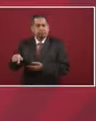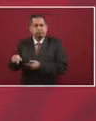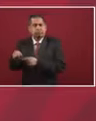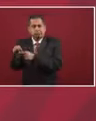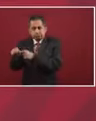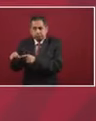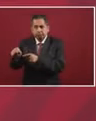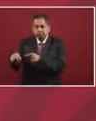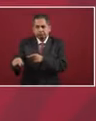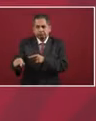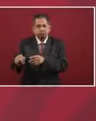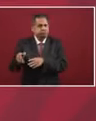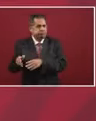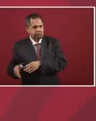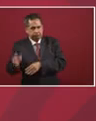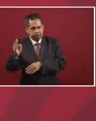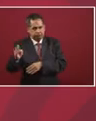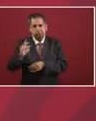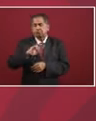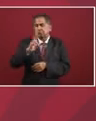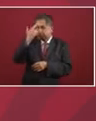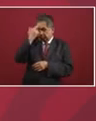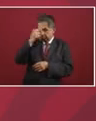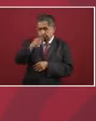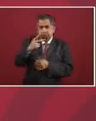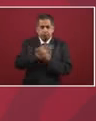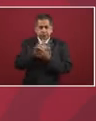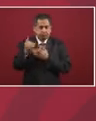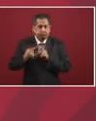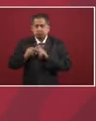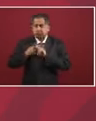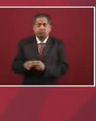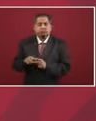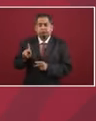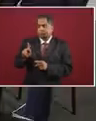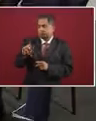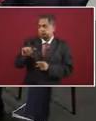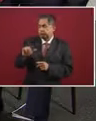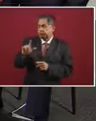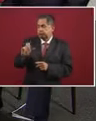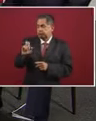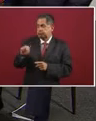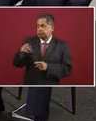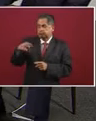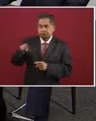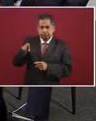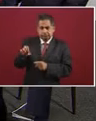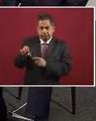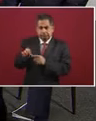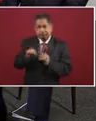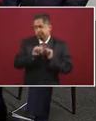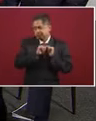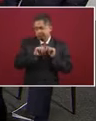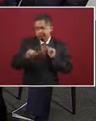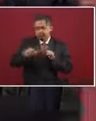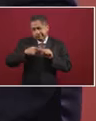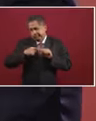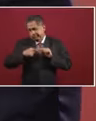un proyecto que inicia en Palenque, es toda